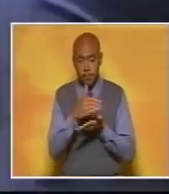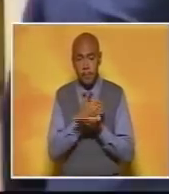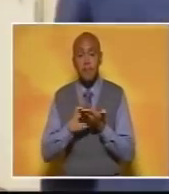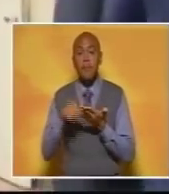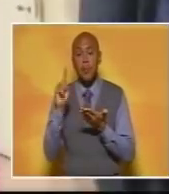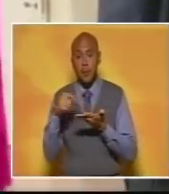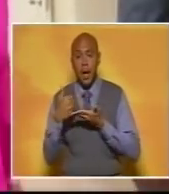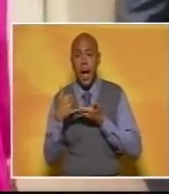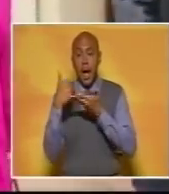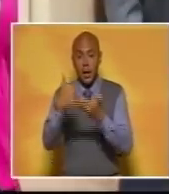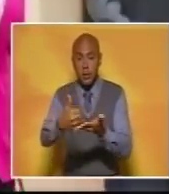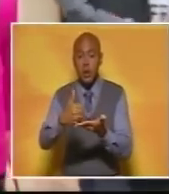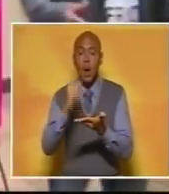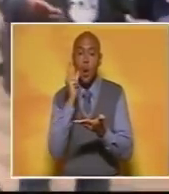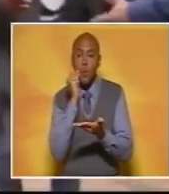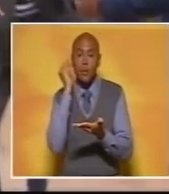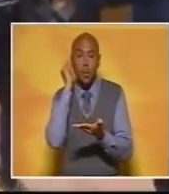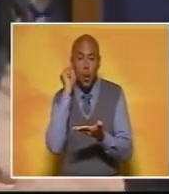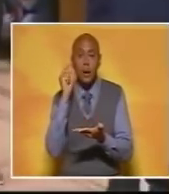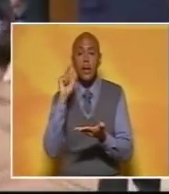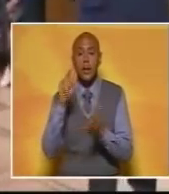a la coalición de restauración de los derechos en la Florida.